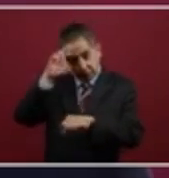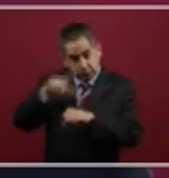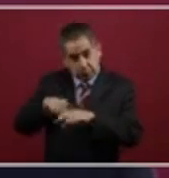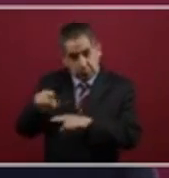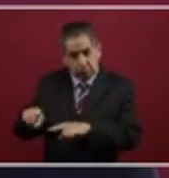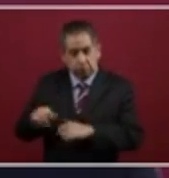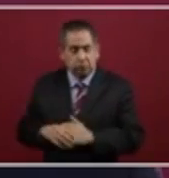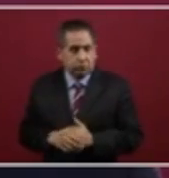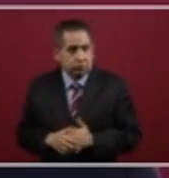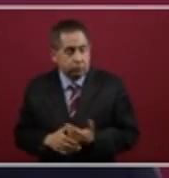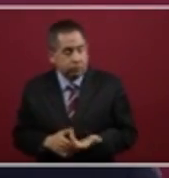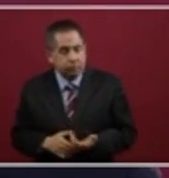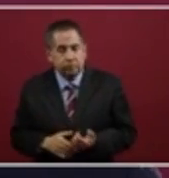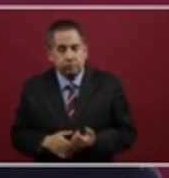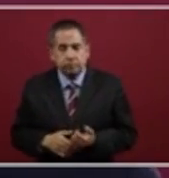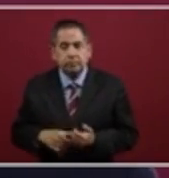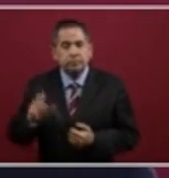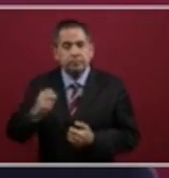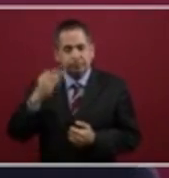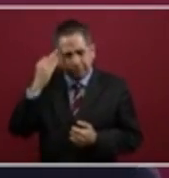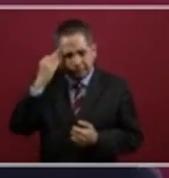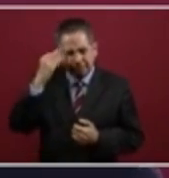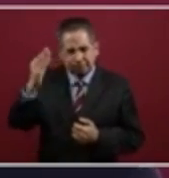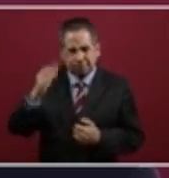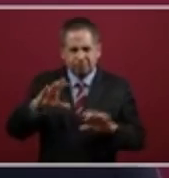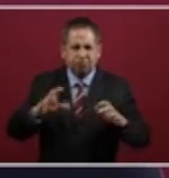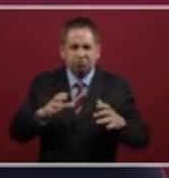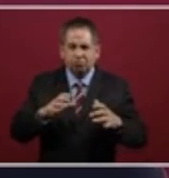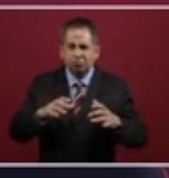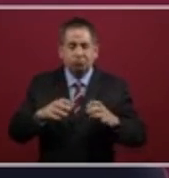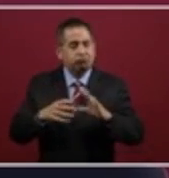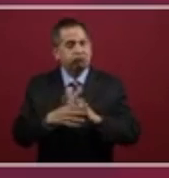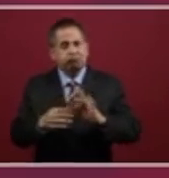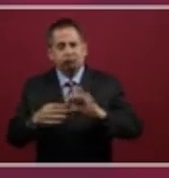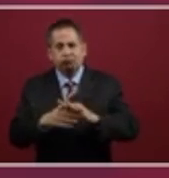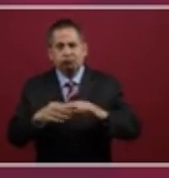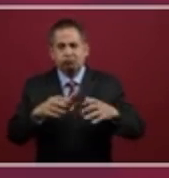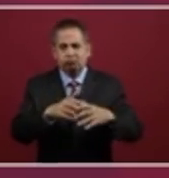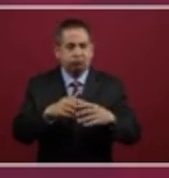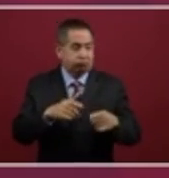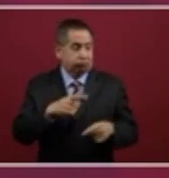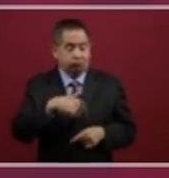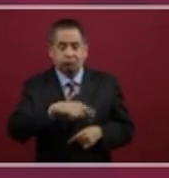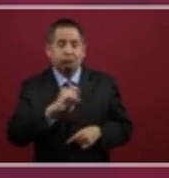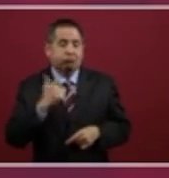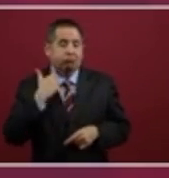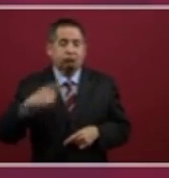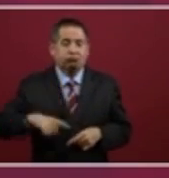Y era la época del apogeo autoritario.